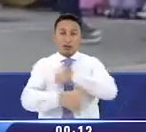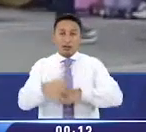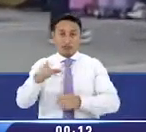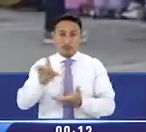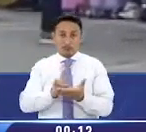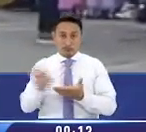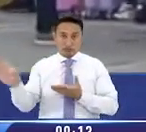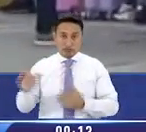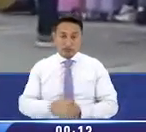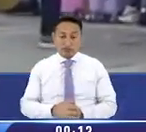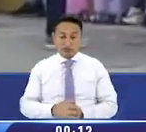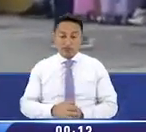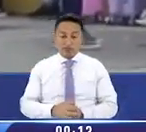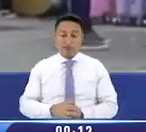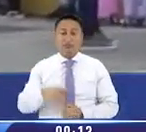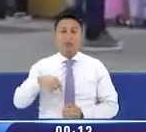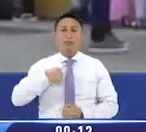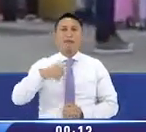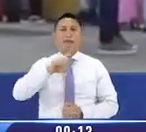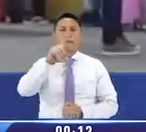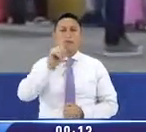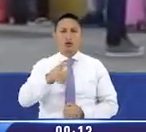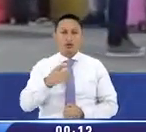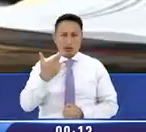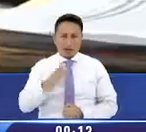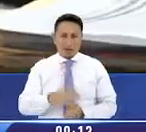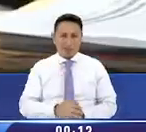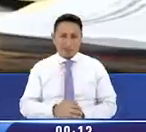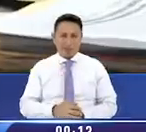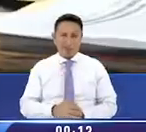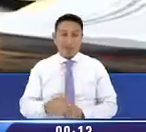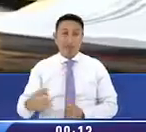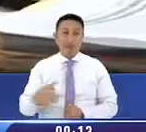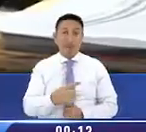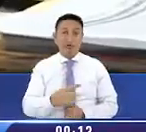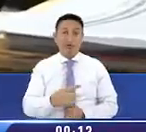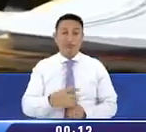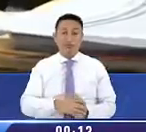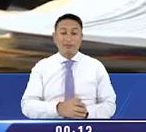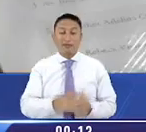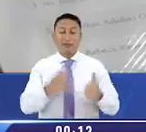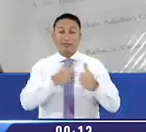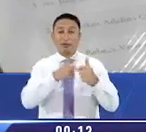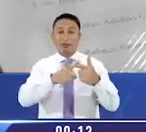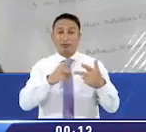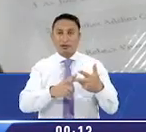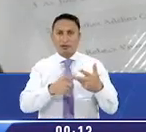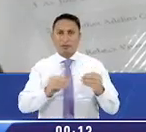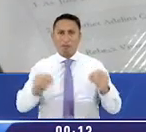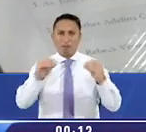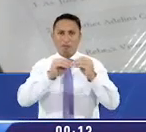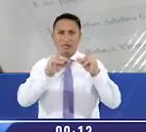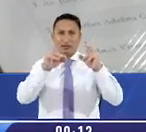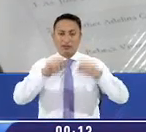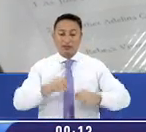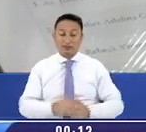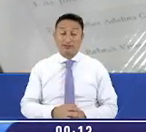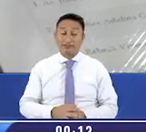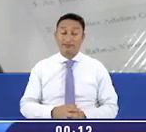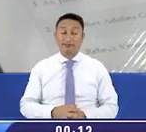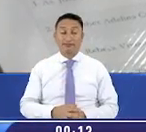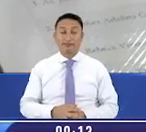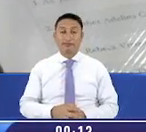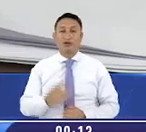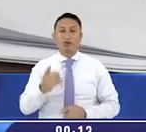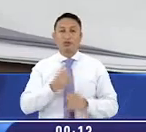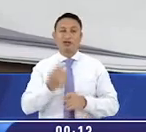Corte señaló que es una pregunta inducida y que aborda más aristas de lo que se pretende incluir en unas cuantas líneas, por